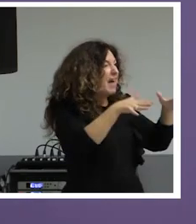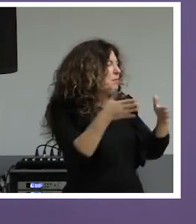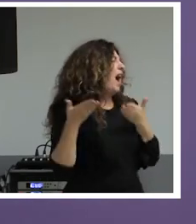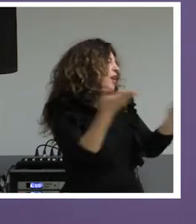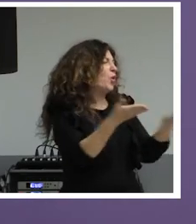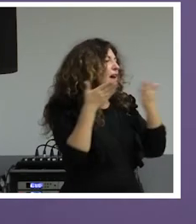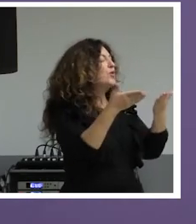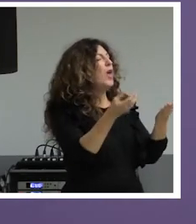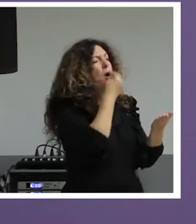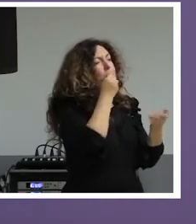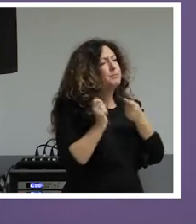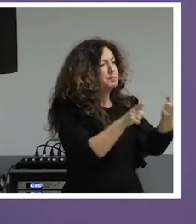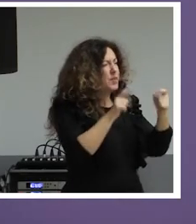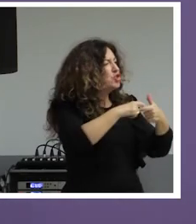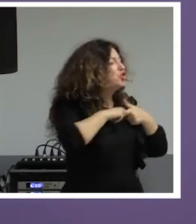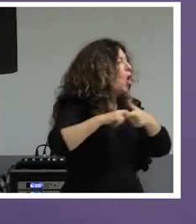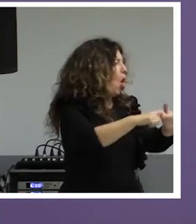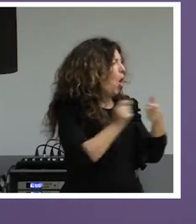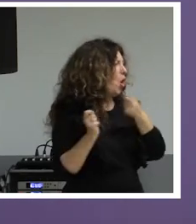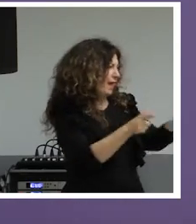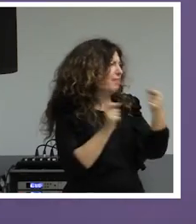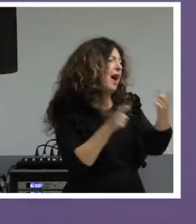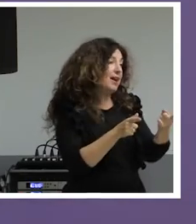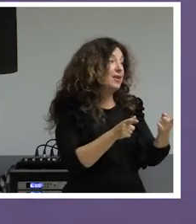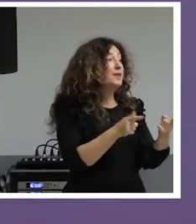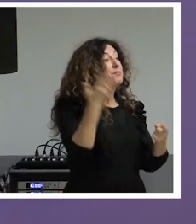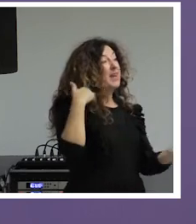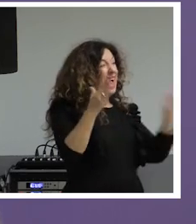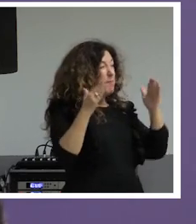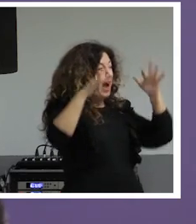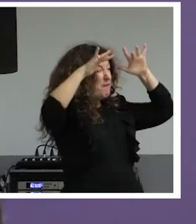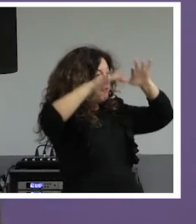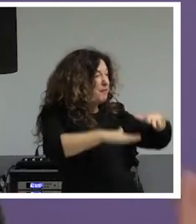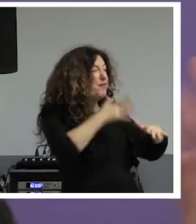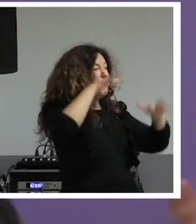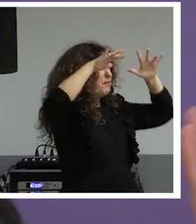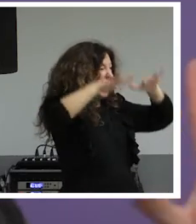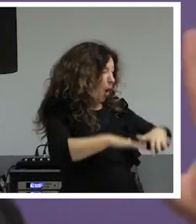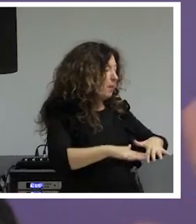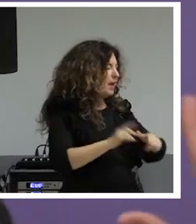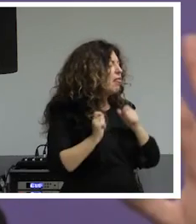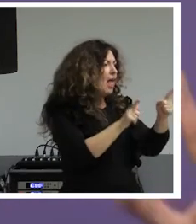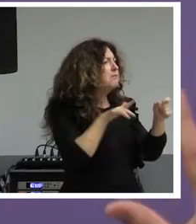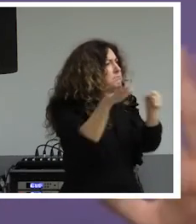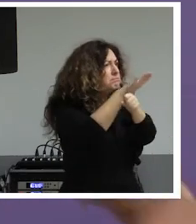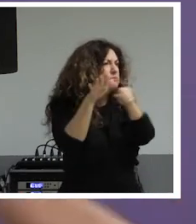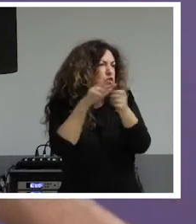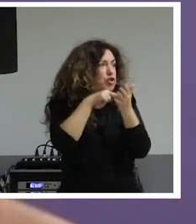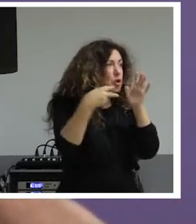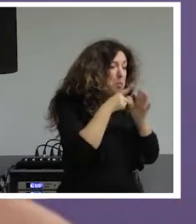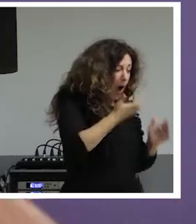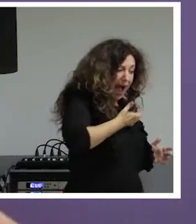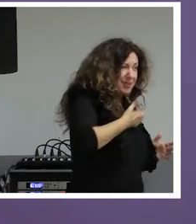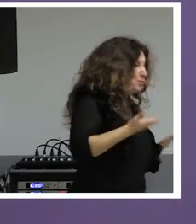la franc y desde aquí les quiero dar las gracias porque durante los años de la pandemia dieron un servicio fundamental en las